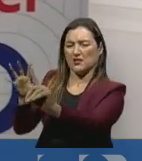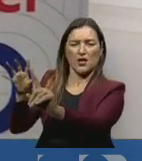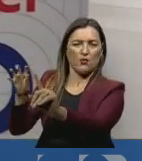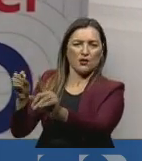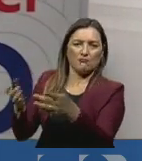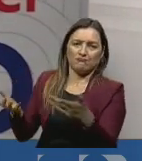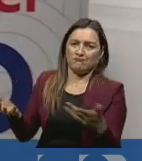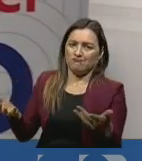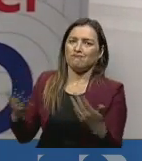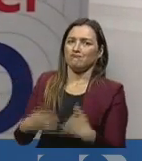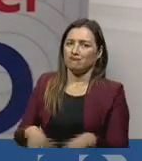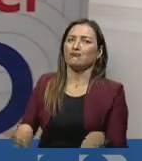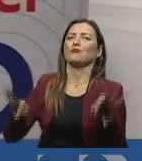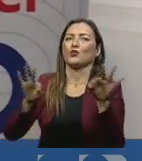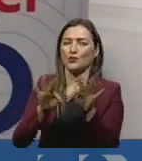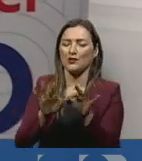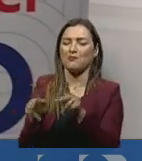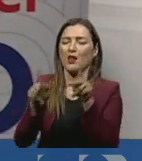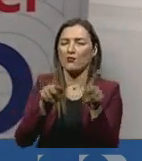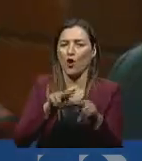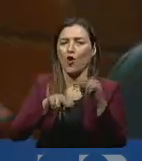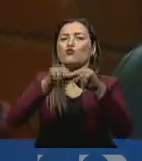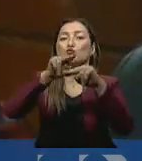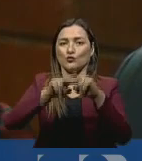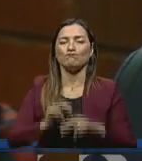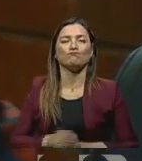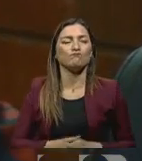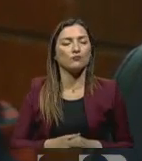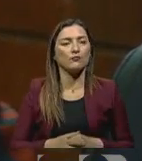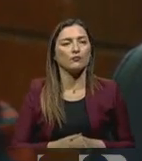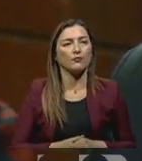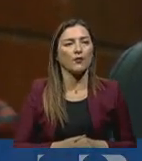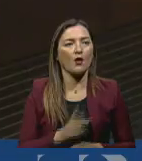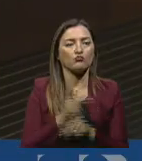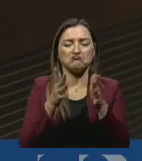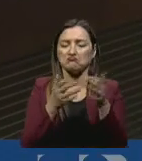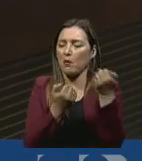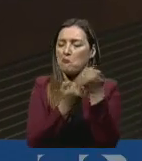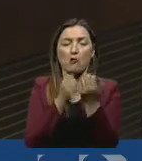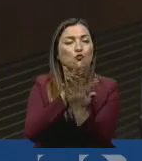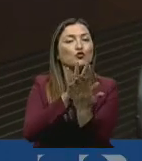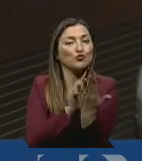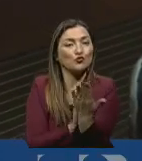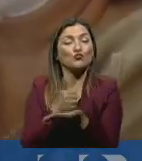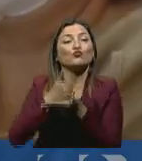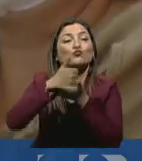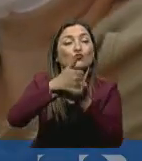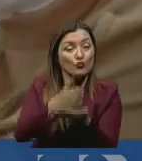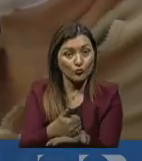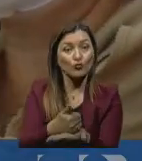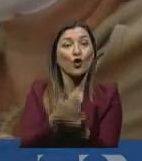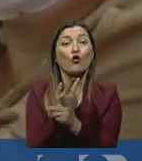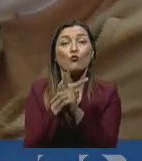ordenanza es absolutamente importante para la planificación de la los dediles apoyaron el proyecto ya que aseguran esto ayudará también